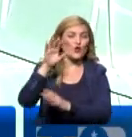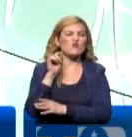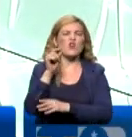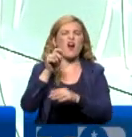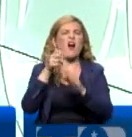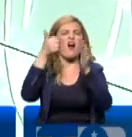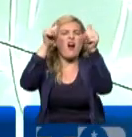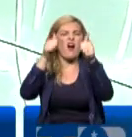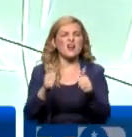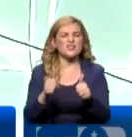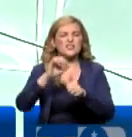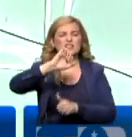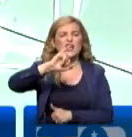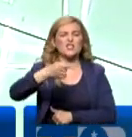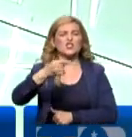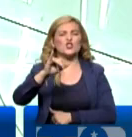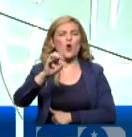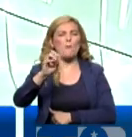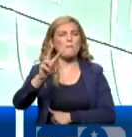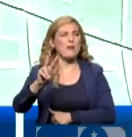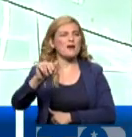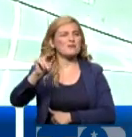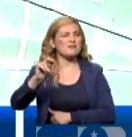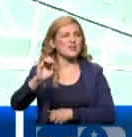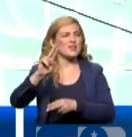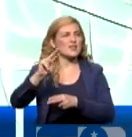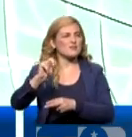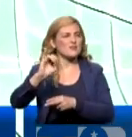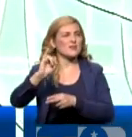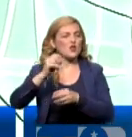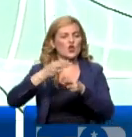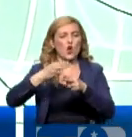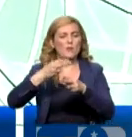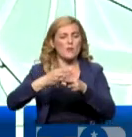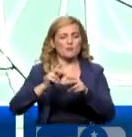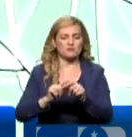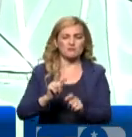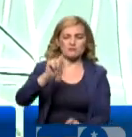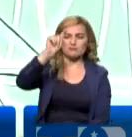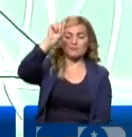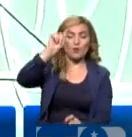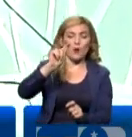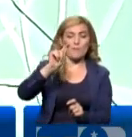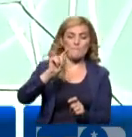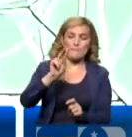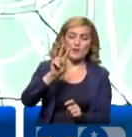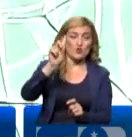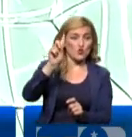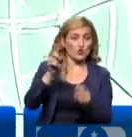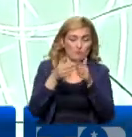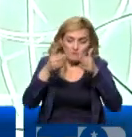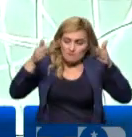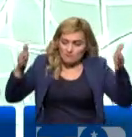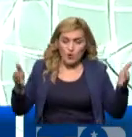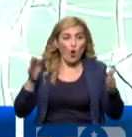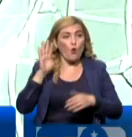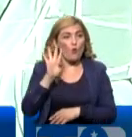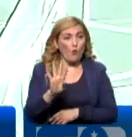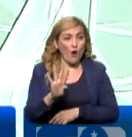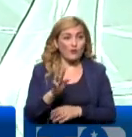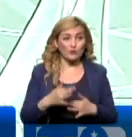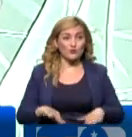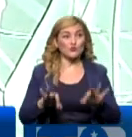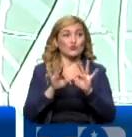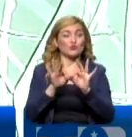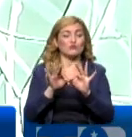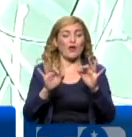autoridades de la capital y recordaron que la escultura mide 21 metros de largo por 4 metros de ancho y lo importante es que fue